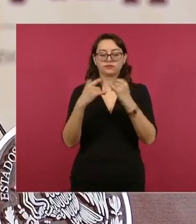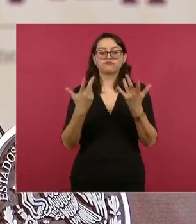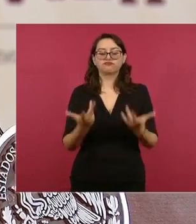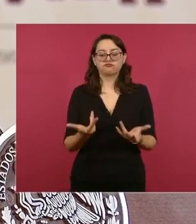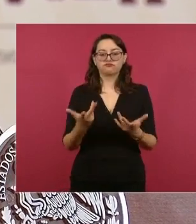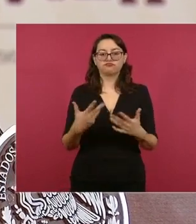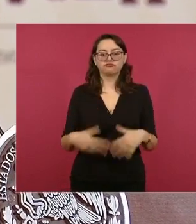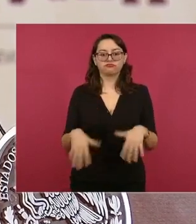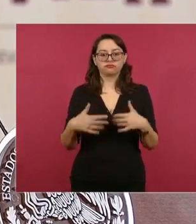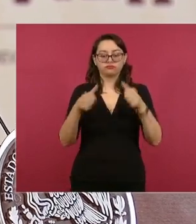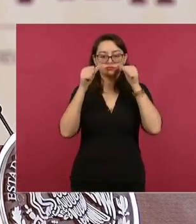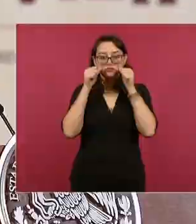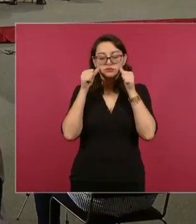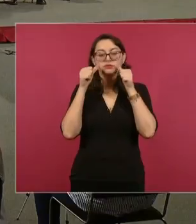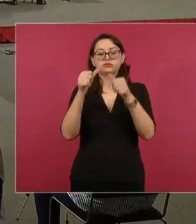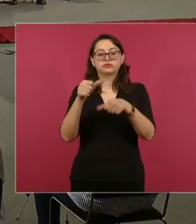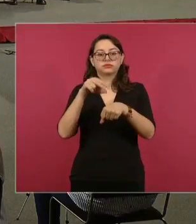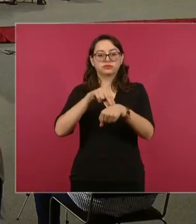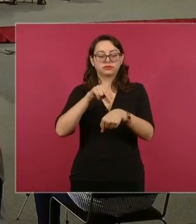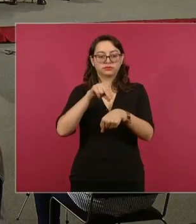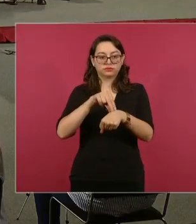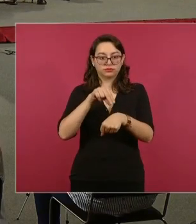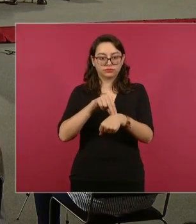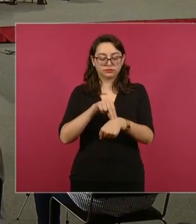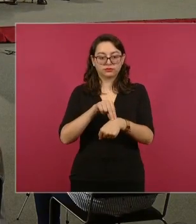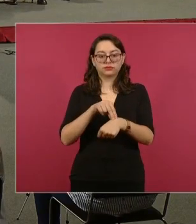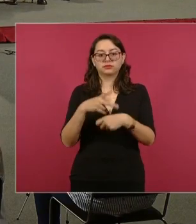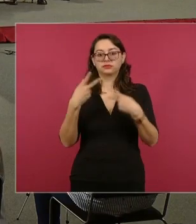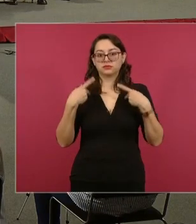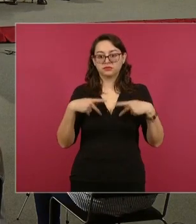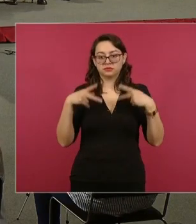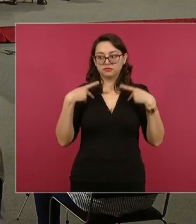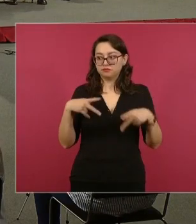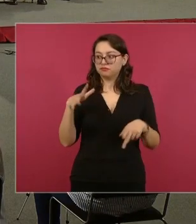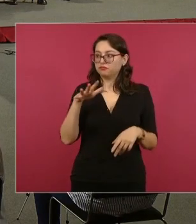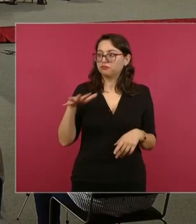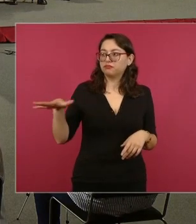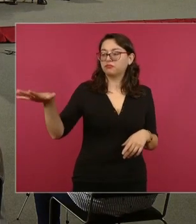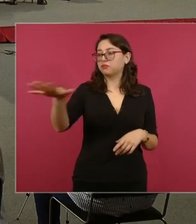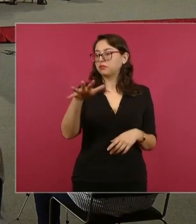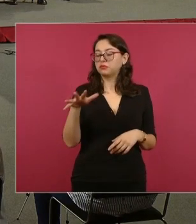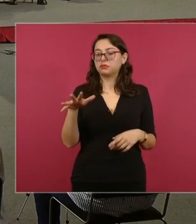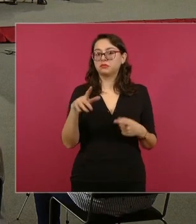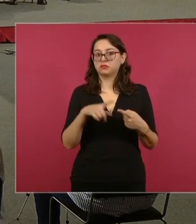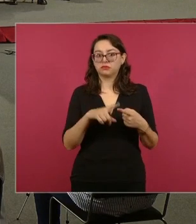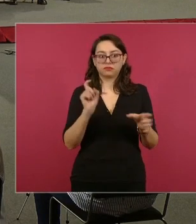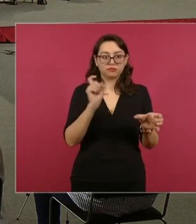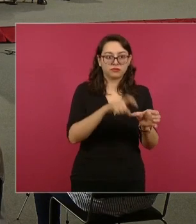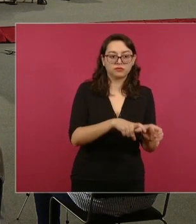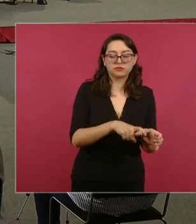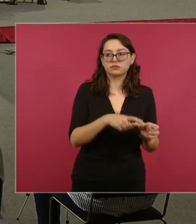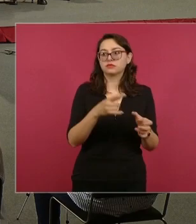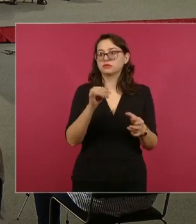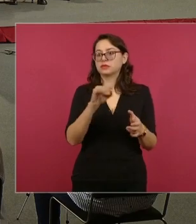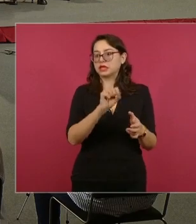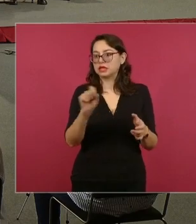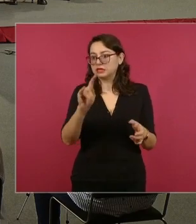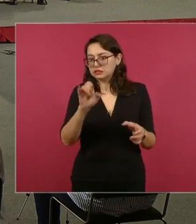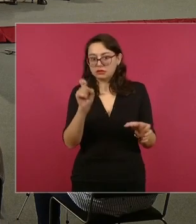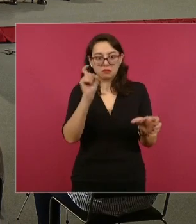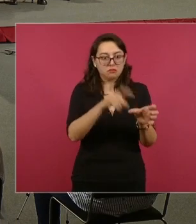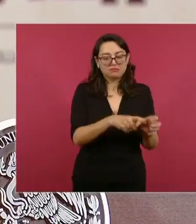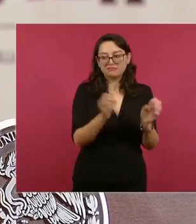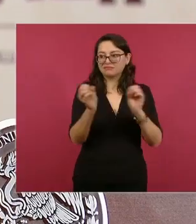Estado mexicano para la atención médica de las personas que no tienen seguridad social, dedicada a